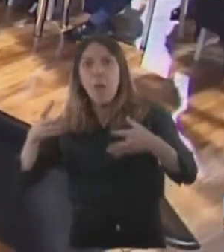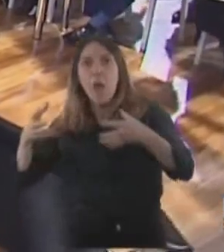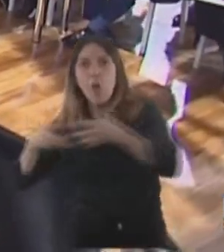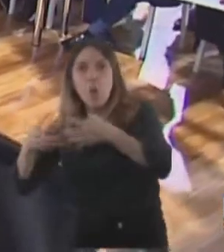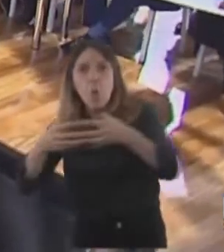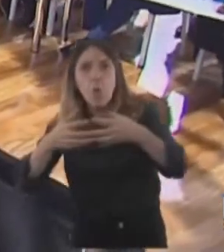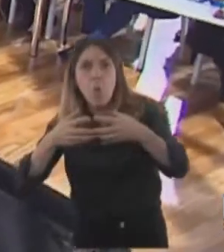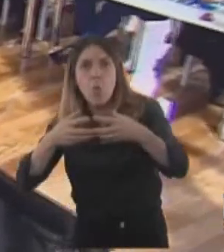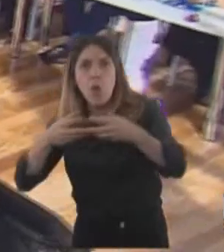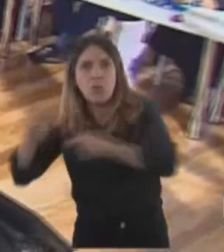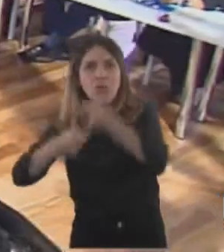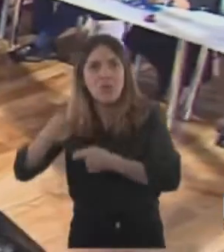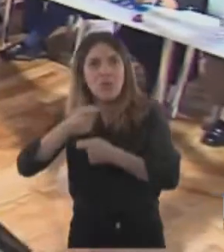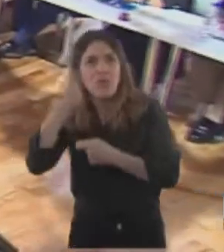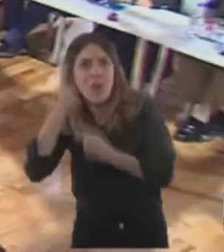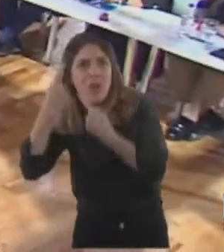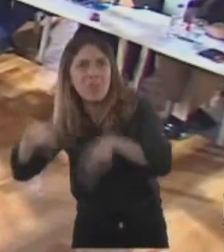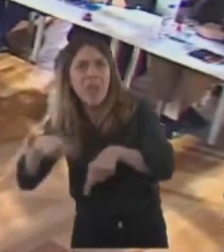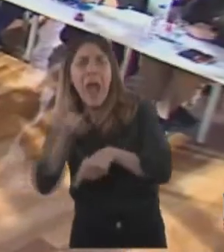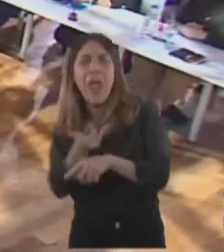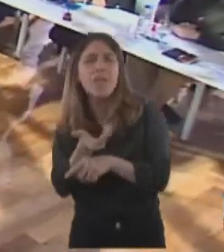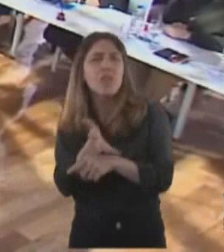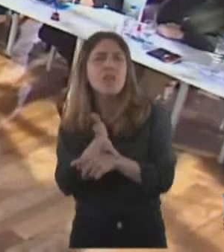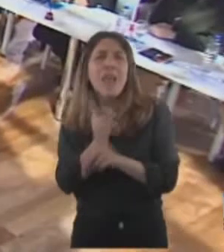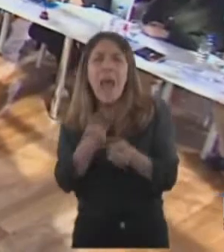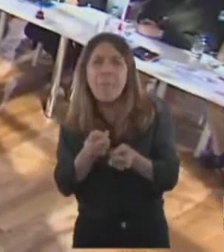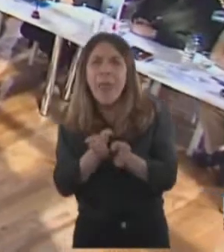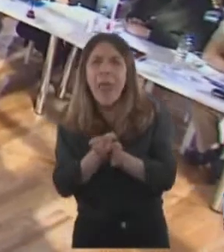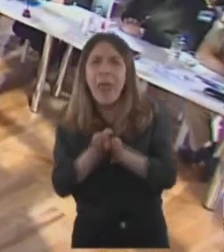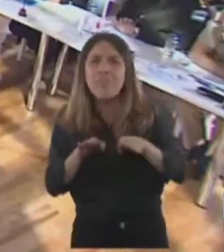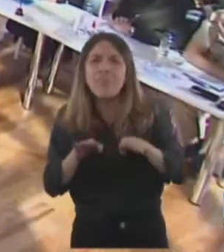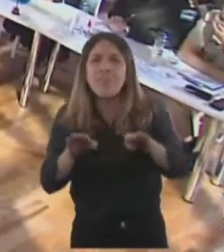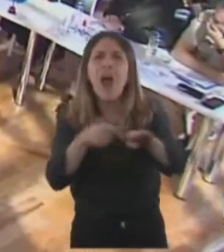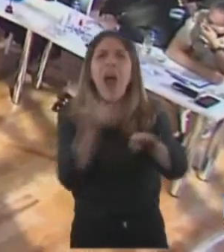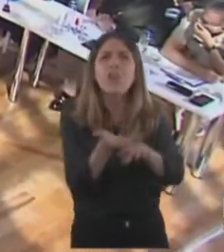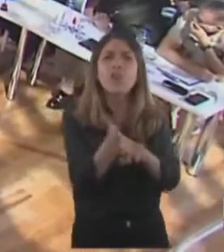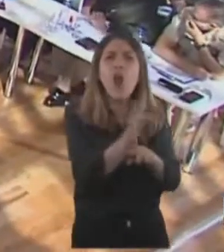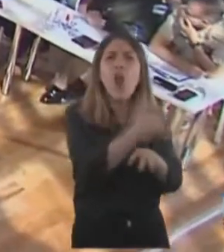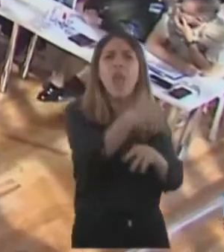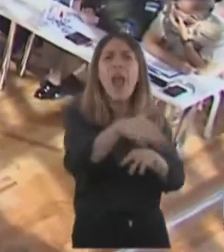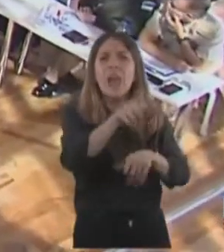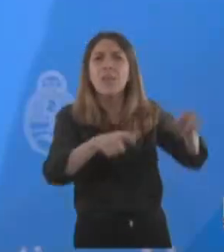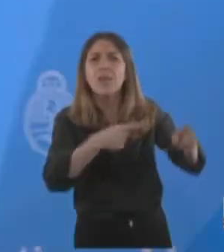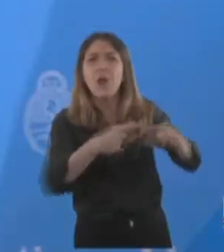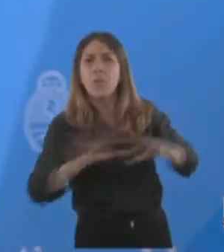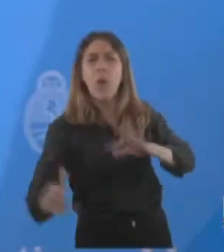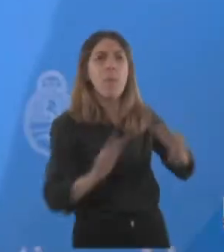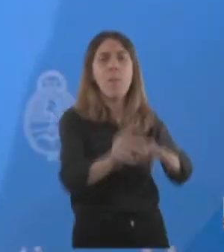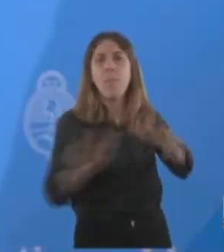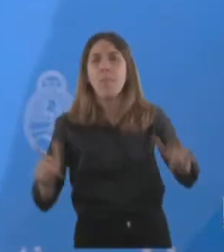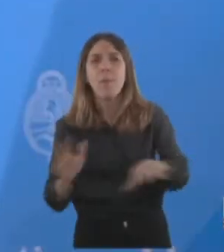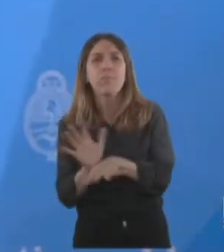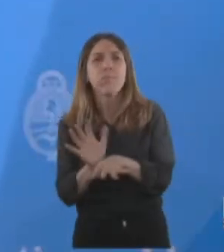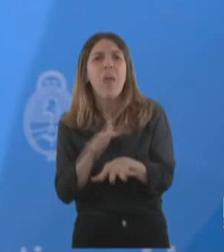hay un crimen cotidiano, hay un crimen permanente en las calles, que es ese delito